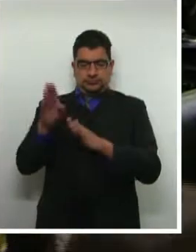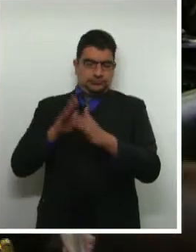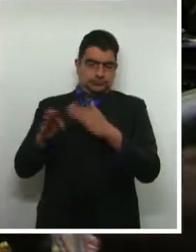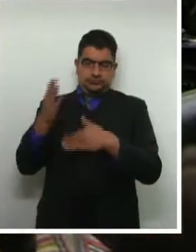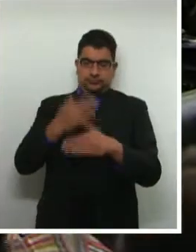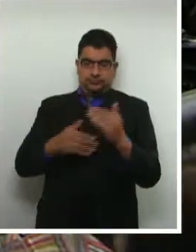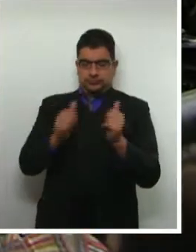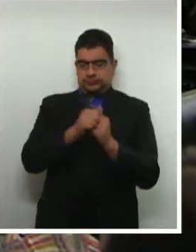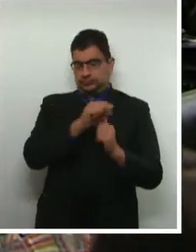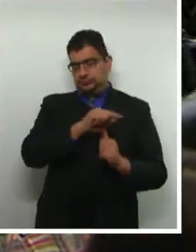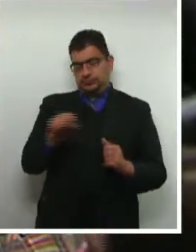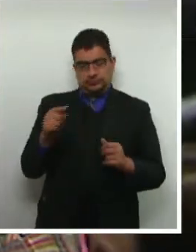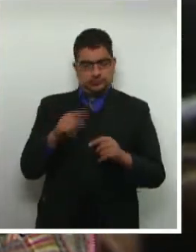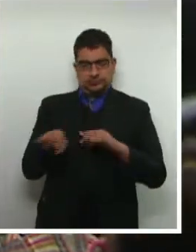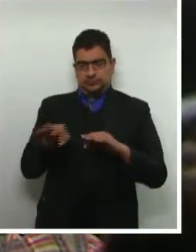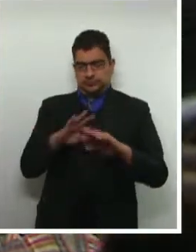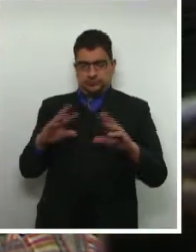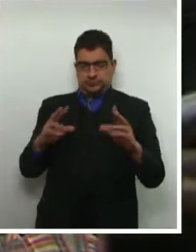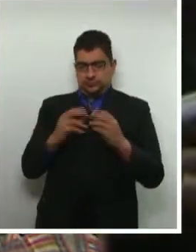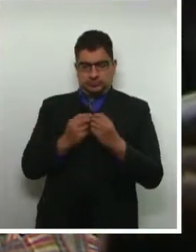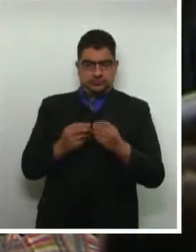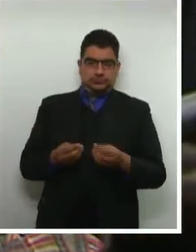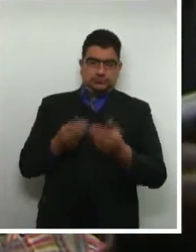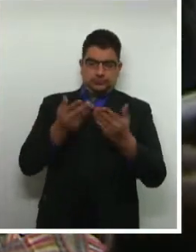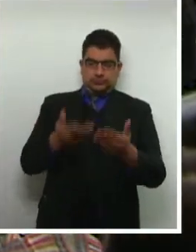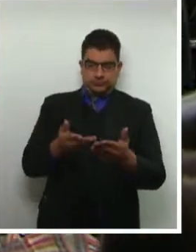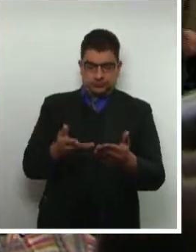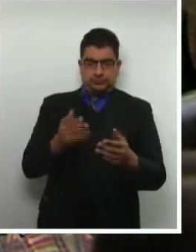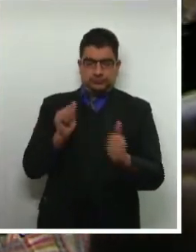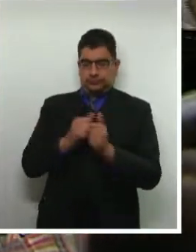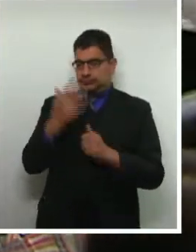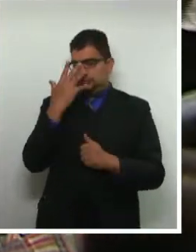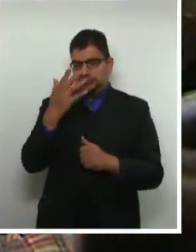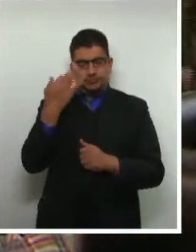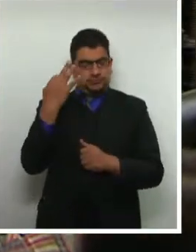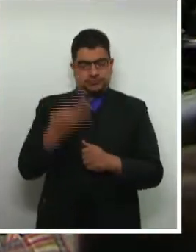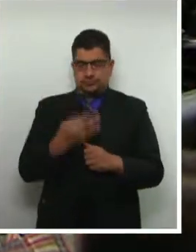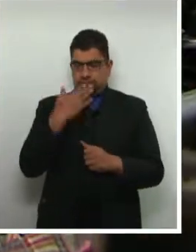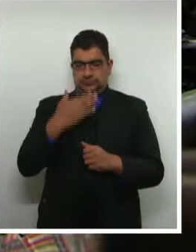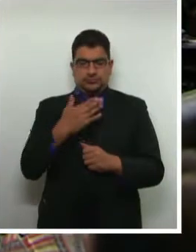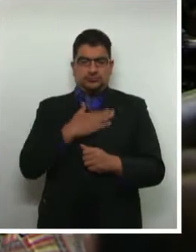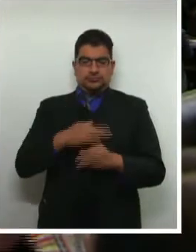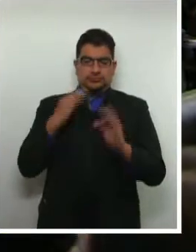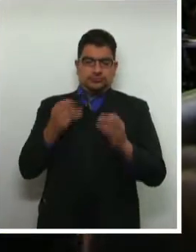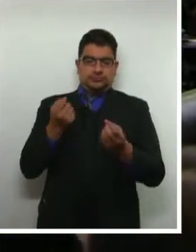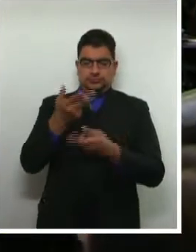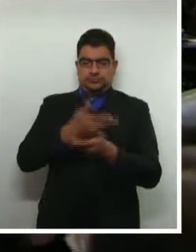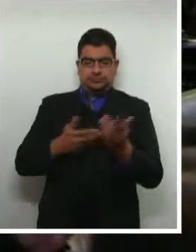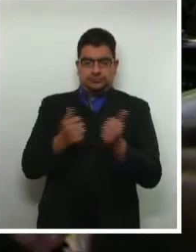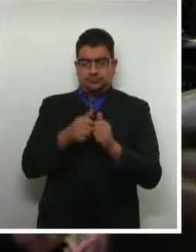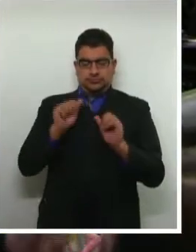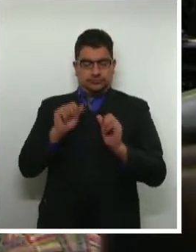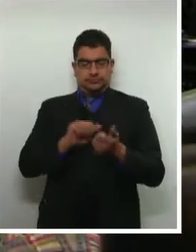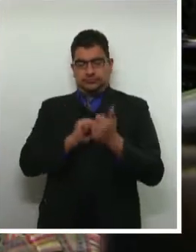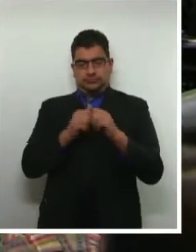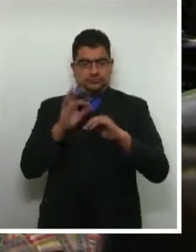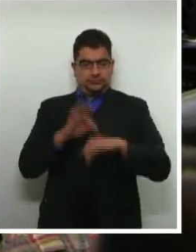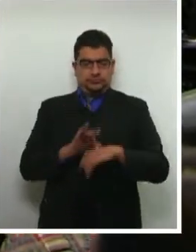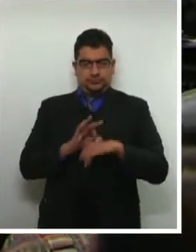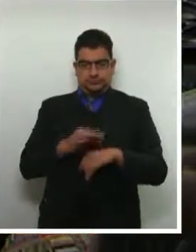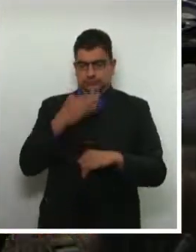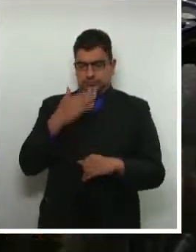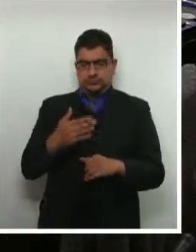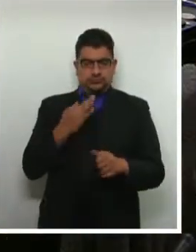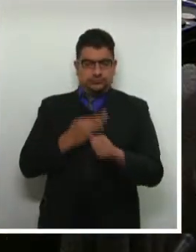con mecanismos que otorguen certeza jurídica y cuenten con incentivos para su consolidación. En